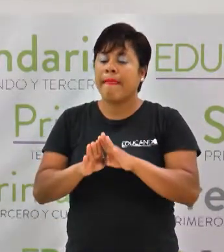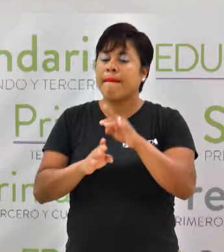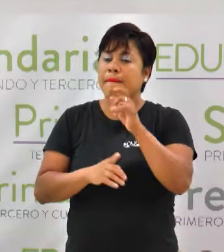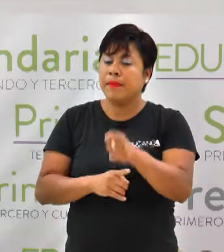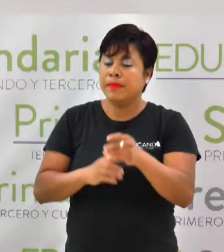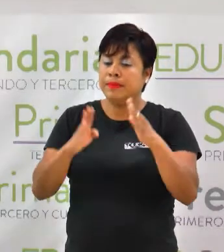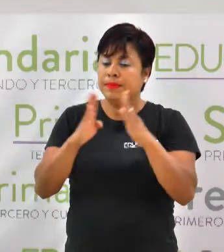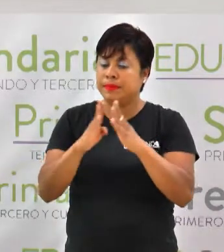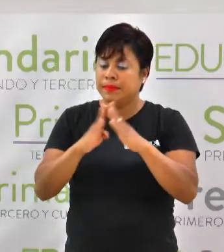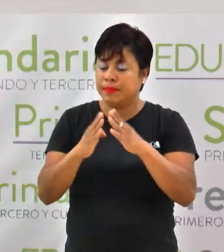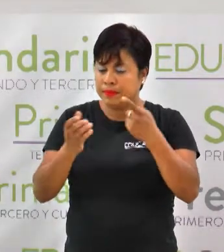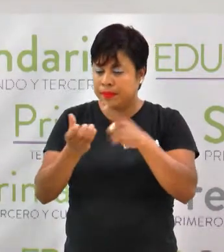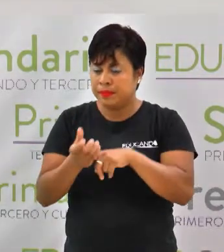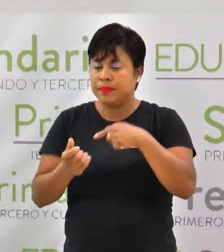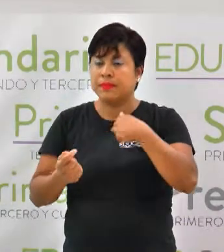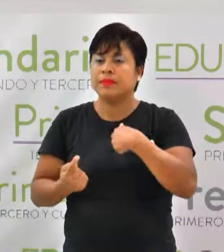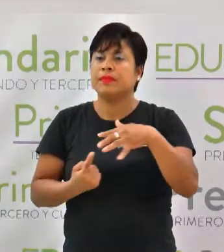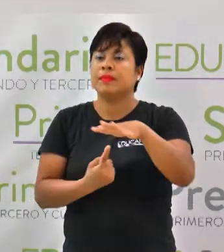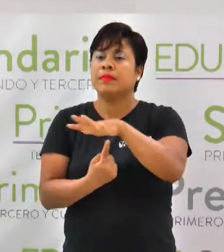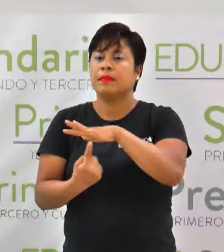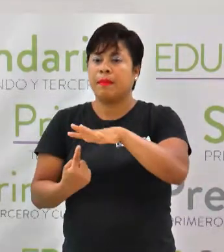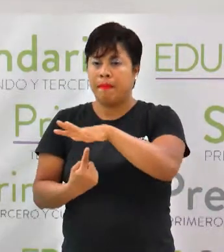son las casas